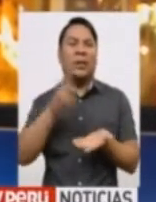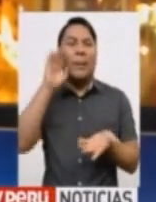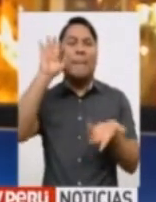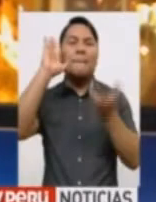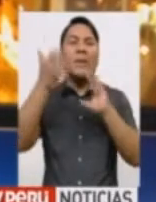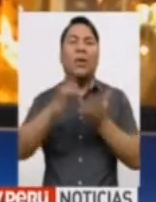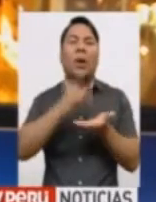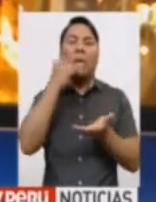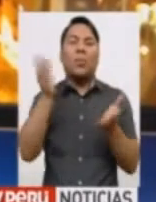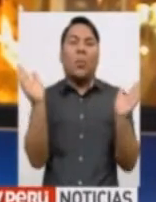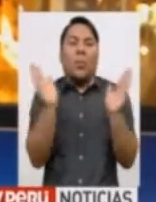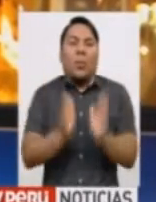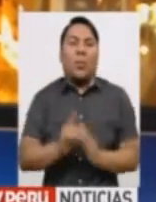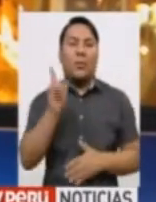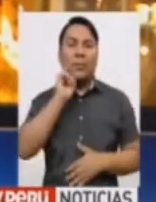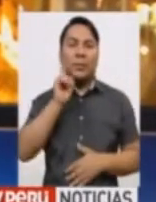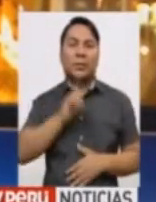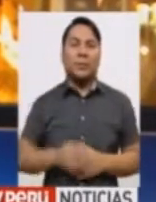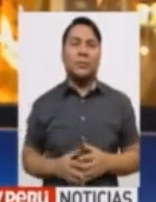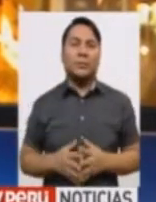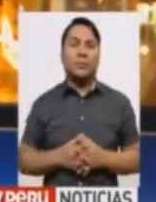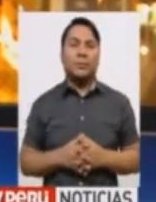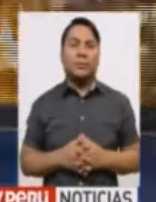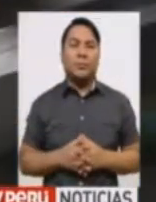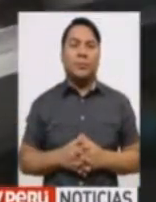de adelgazantes naturales.